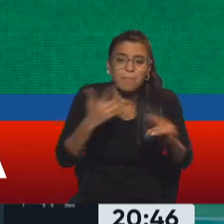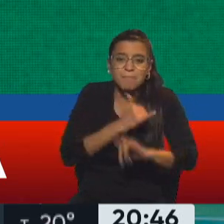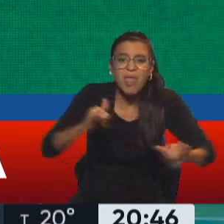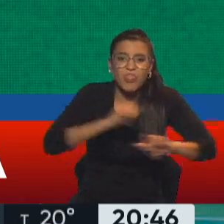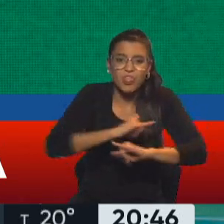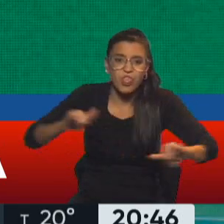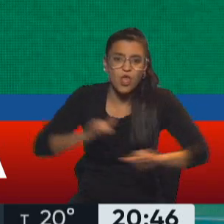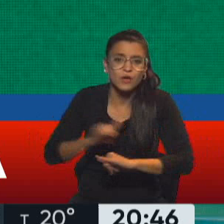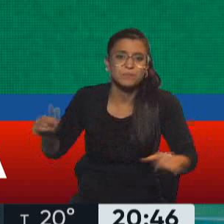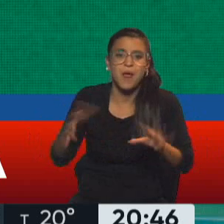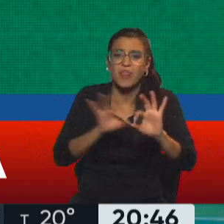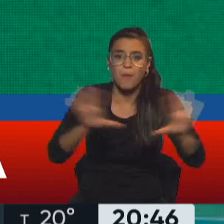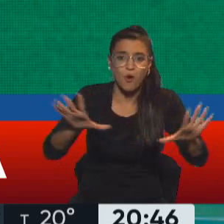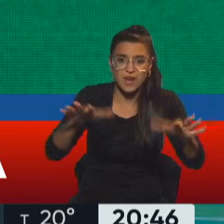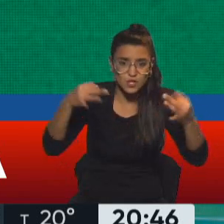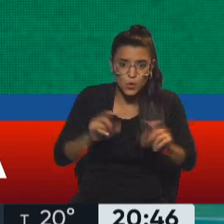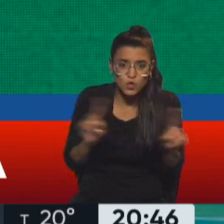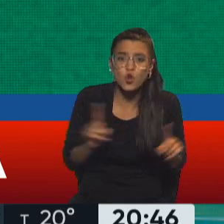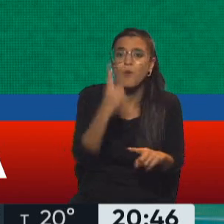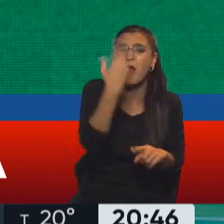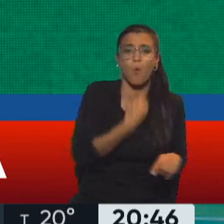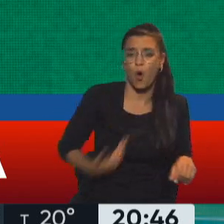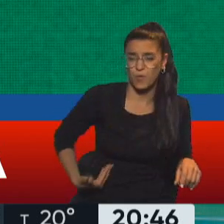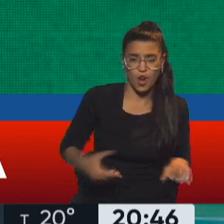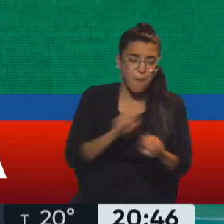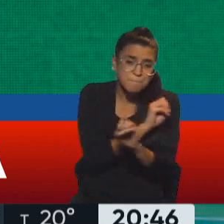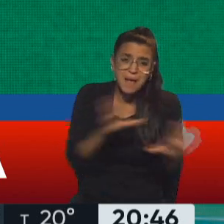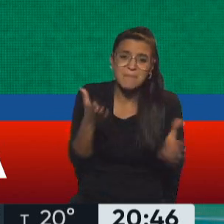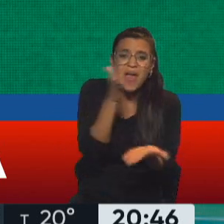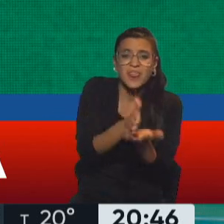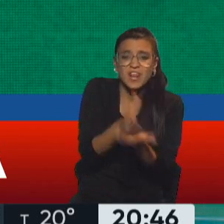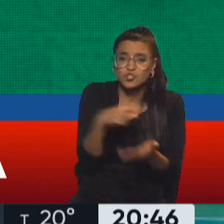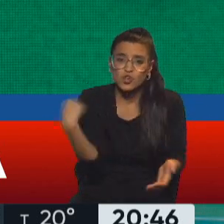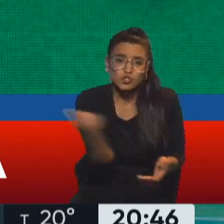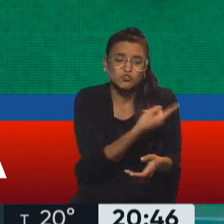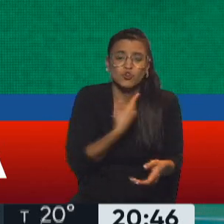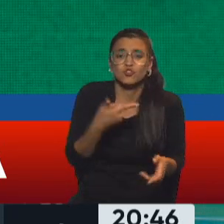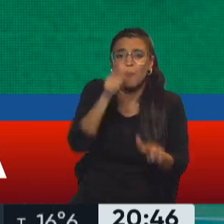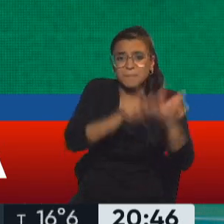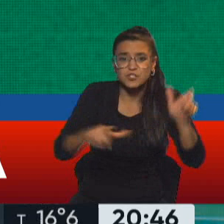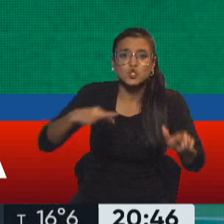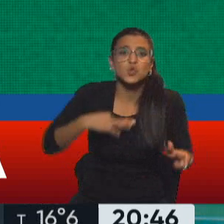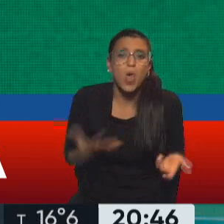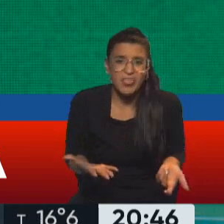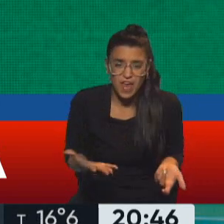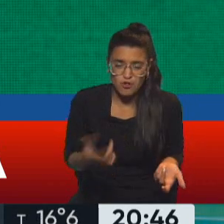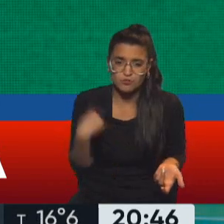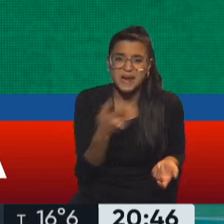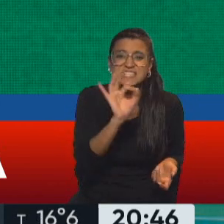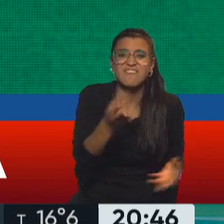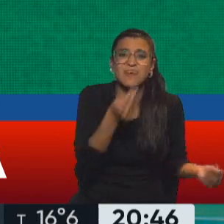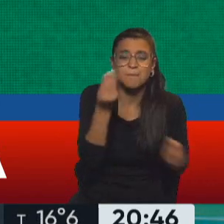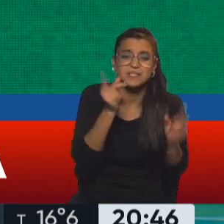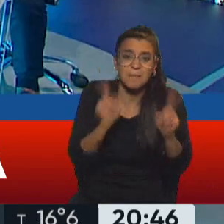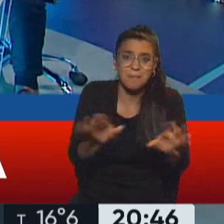tenemos es nociva para la democracia, básicamente, no para un gobierno, es nociva para los derechos que tenemos como ciudadanos y como ciudadanas de saber lo que pasa y para el ejercicio